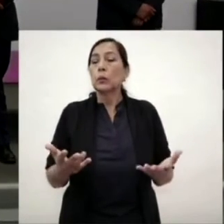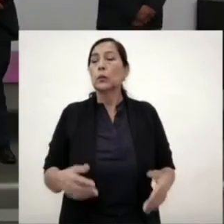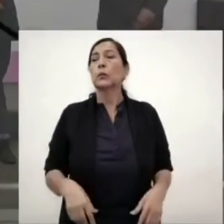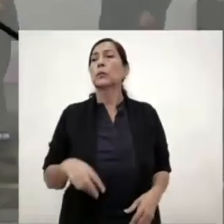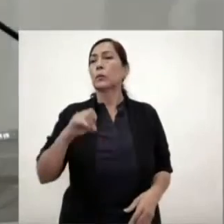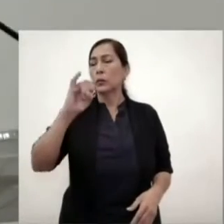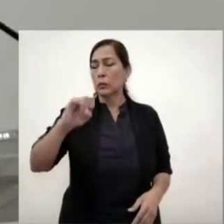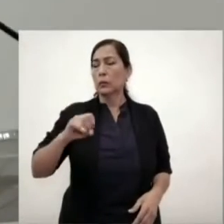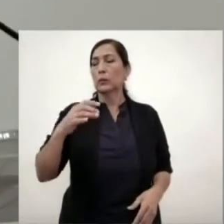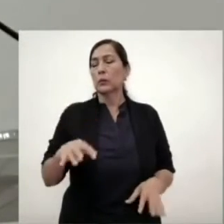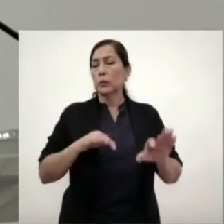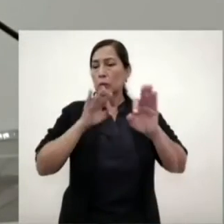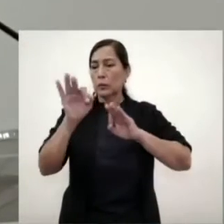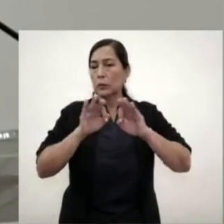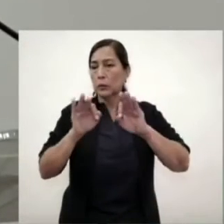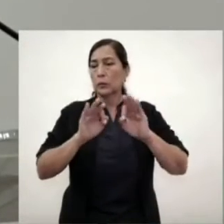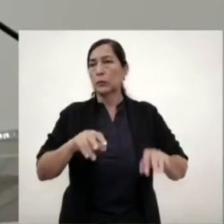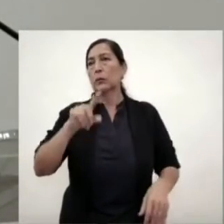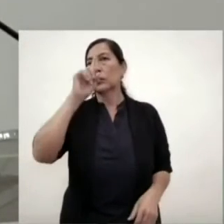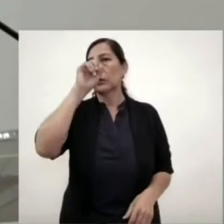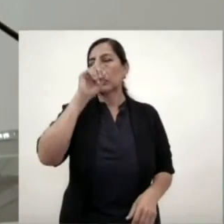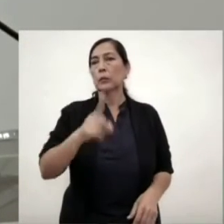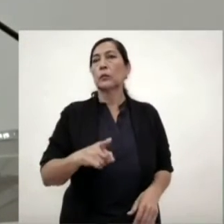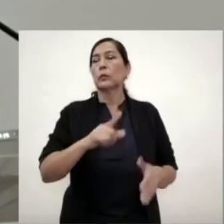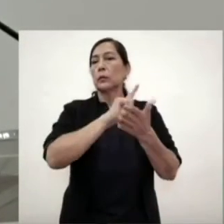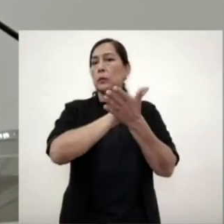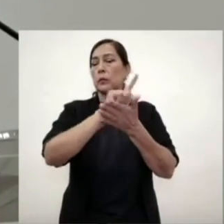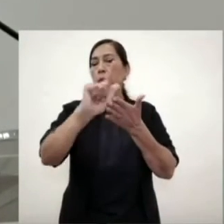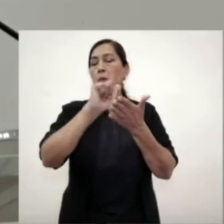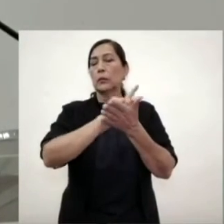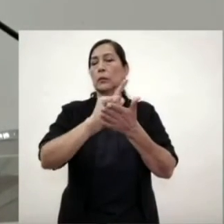tema de feminicidios, de verdad, urge